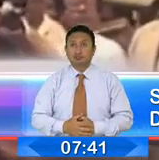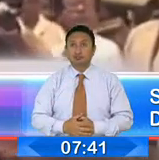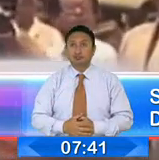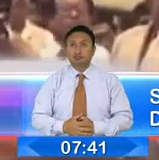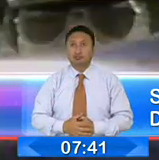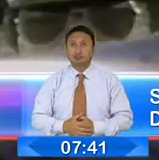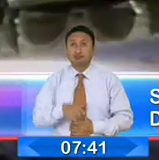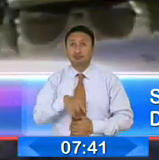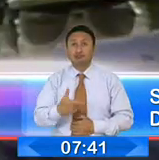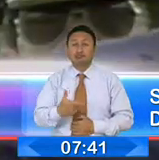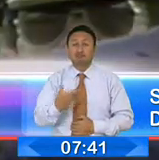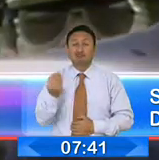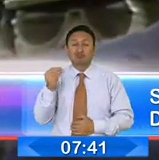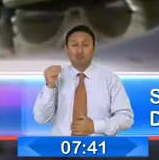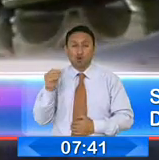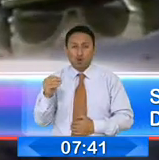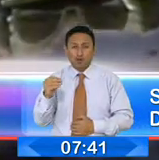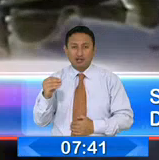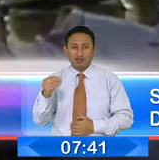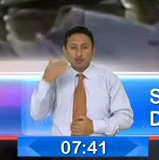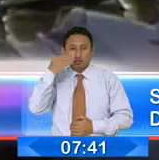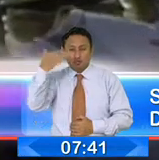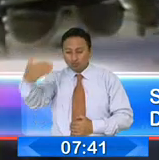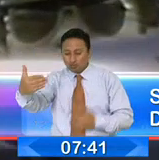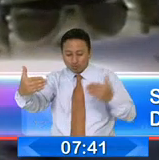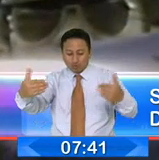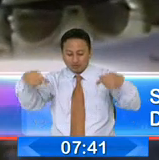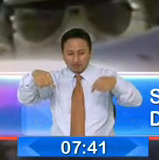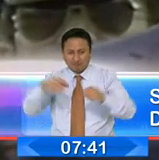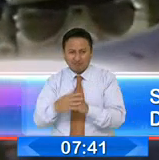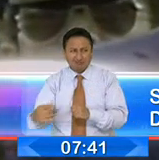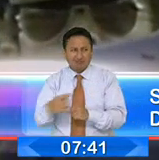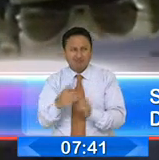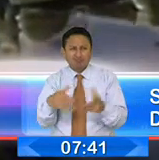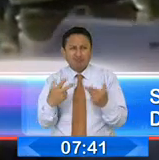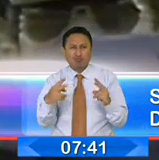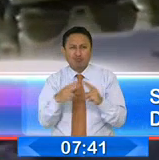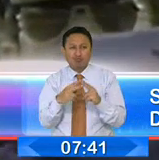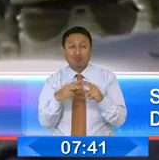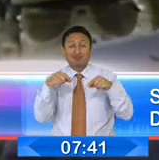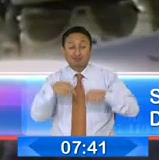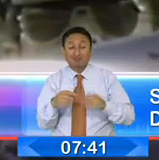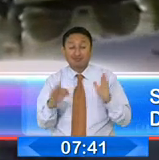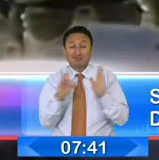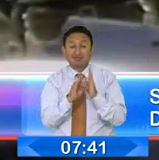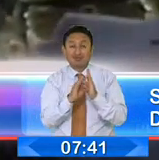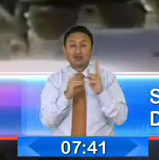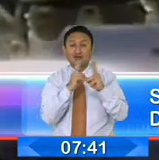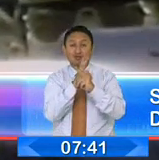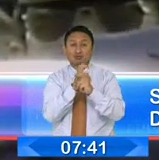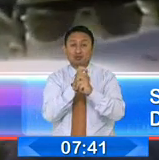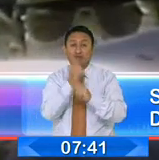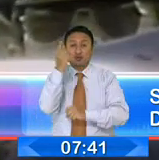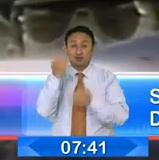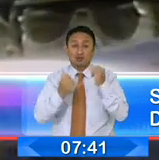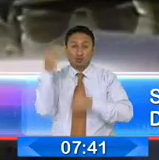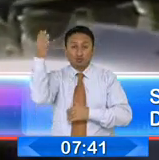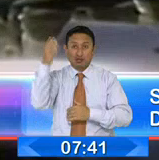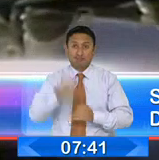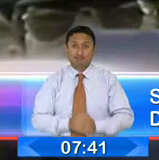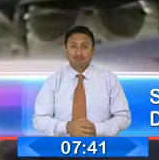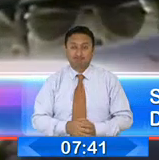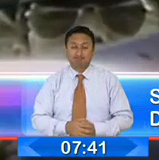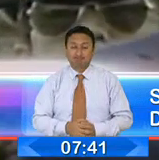los millennials y los centennials se conectaron con este personaje a través de su último discurso, colgado